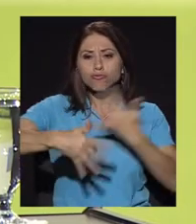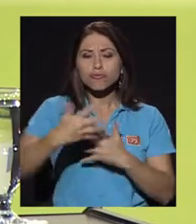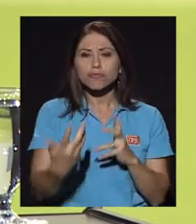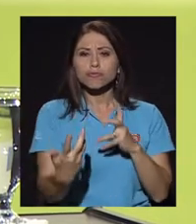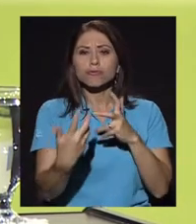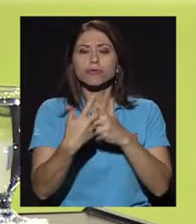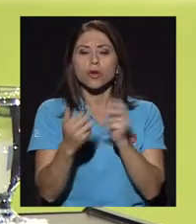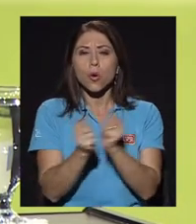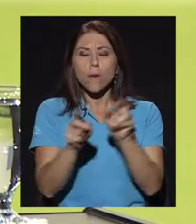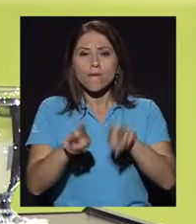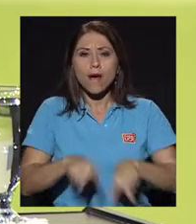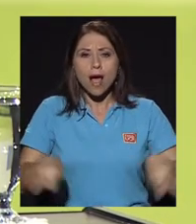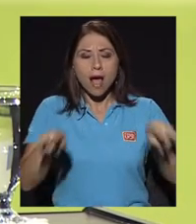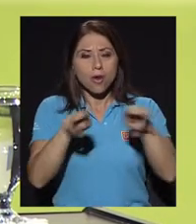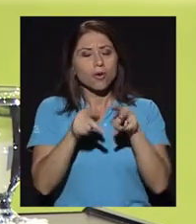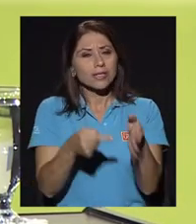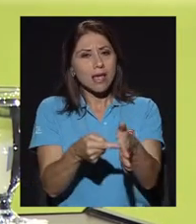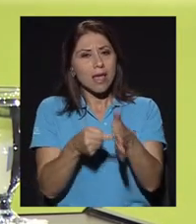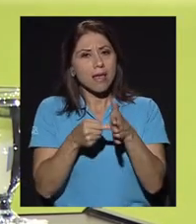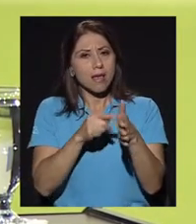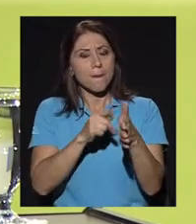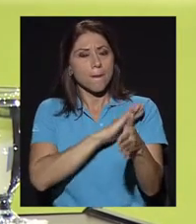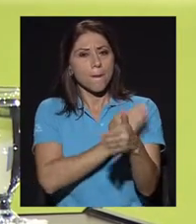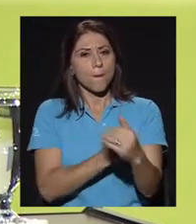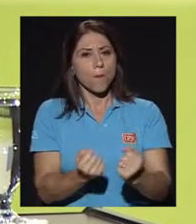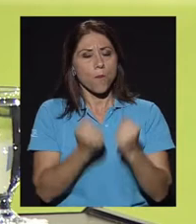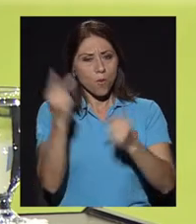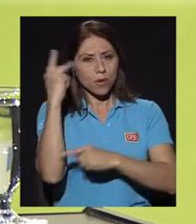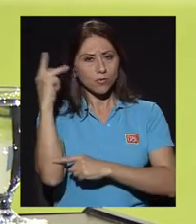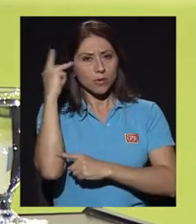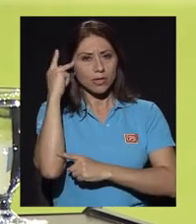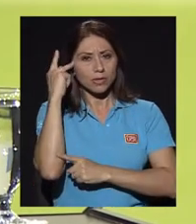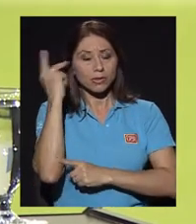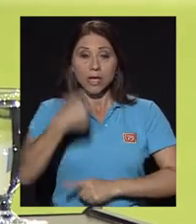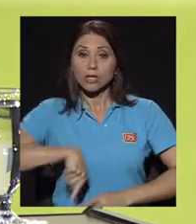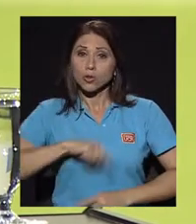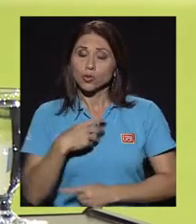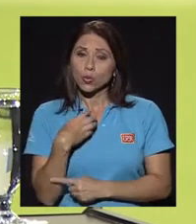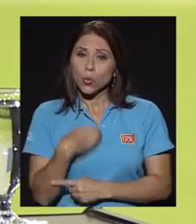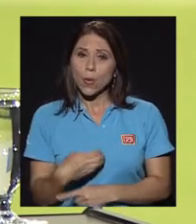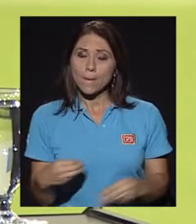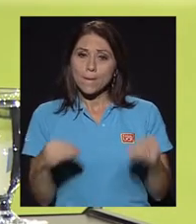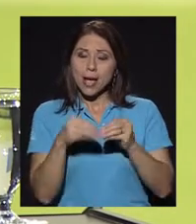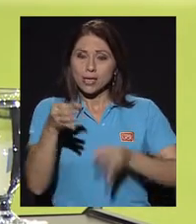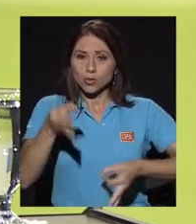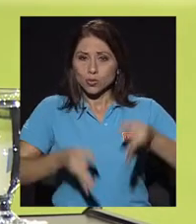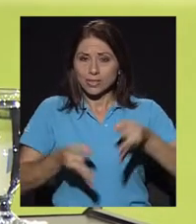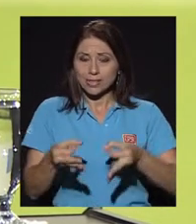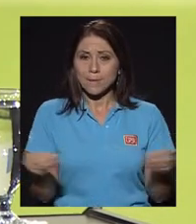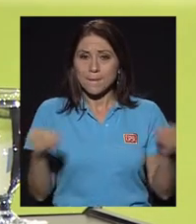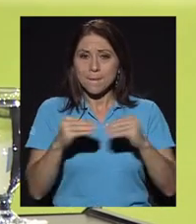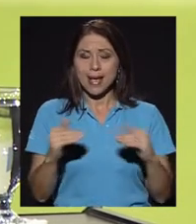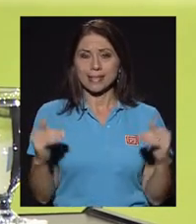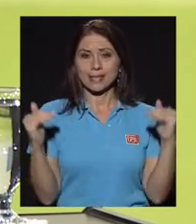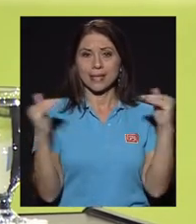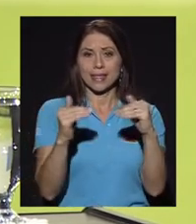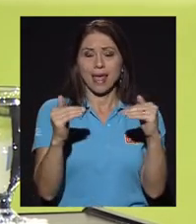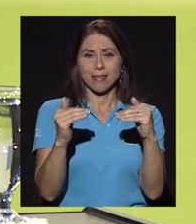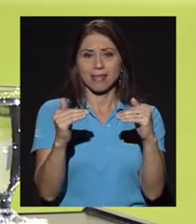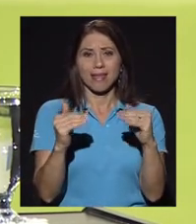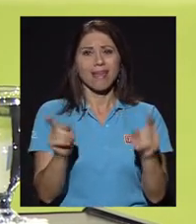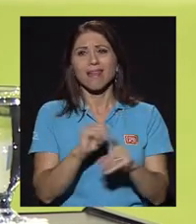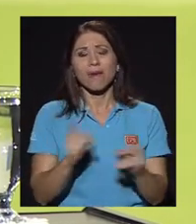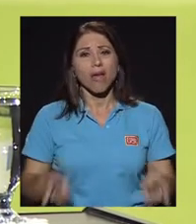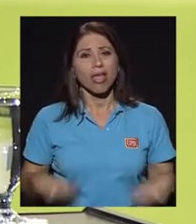congruencia con los valores que demandamos de los poderes políticos. Si anhelamos más justicia, más equidad,